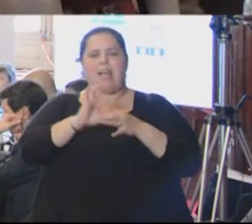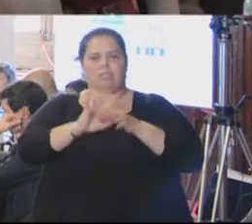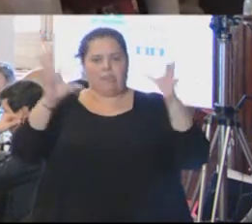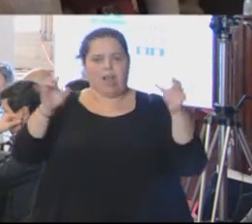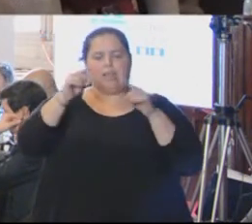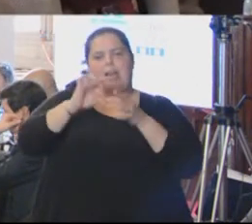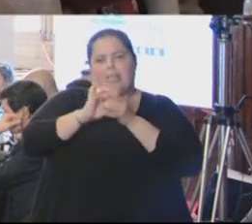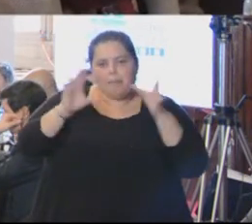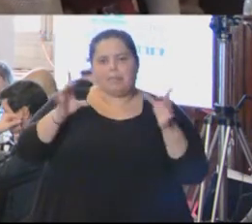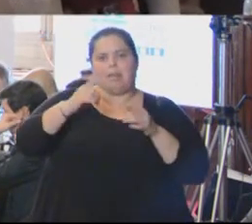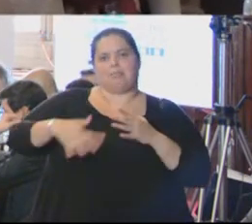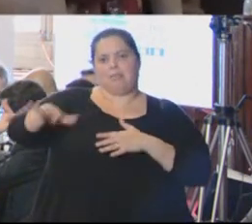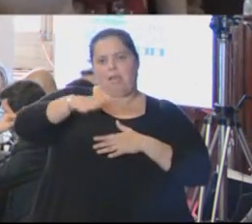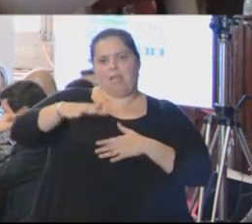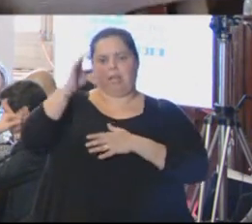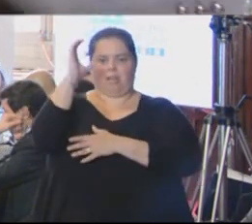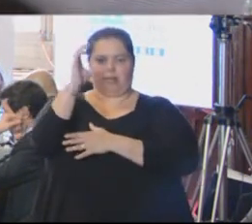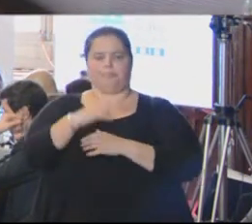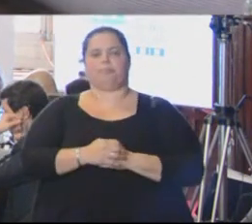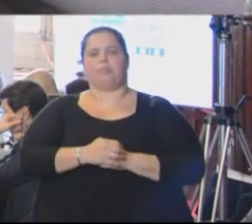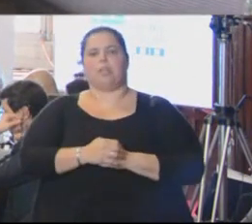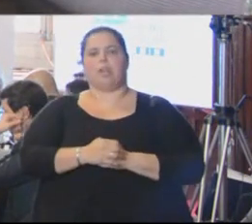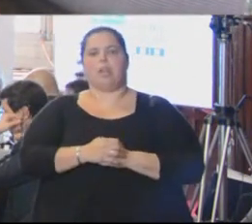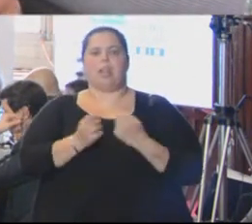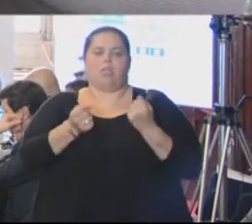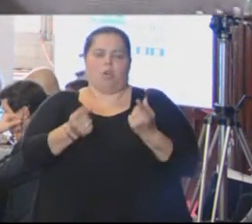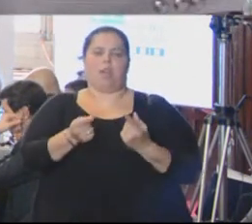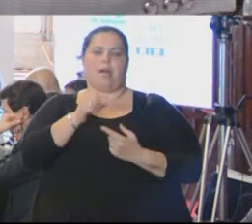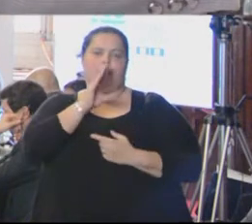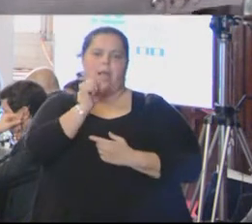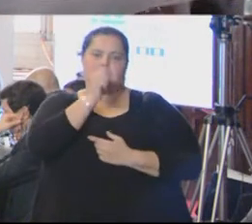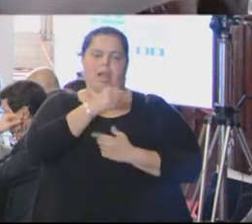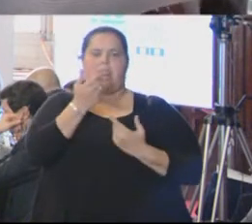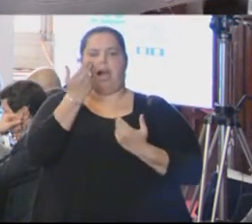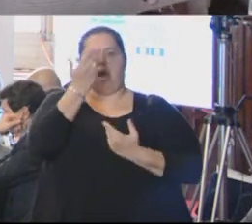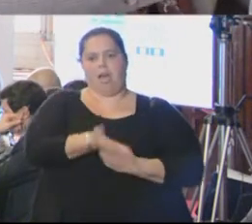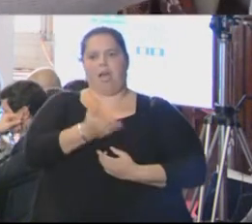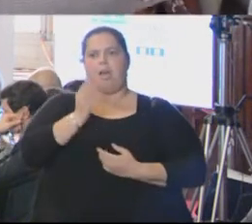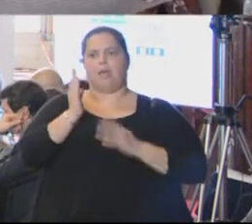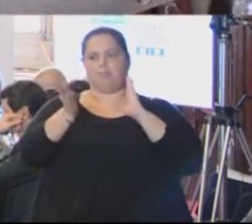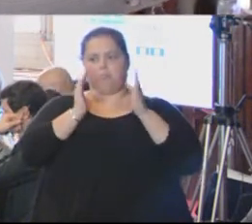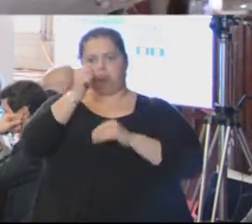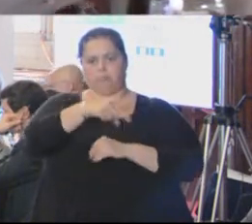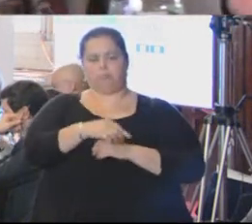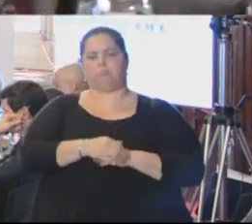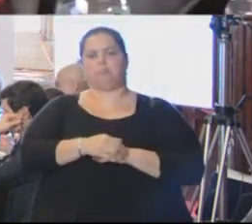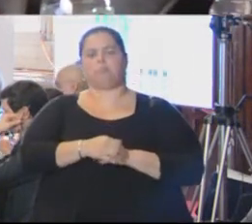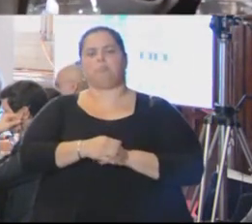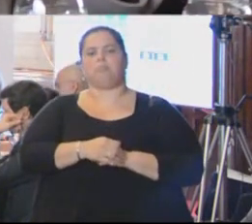los habitantes como fin esencial del Estado. Cedo la palabra a la doctora Angélica Mariño, Fiscalía General de la Nación.